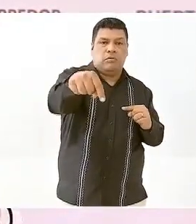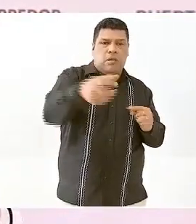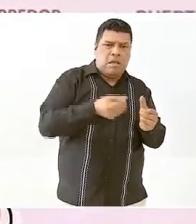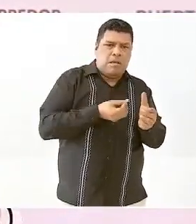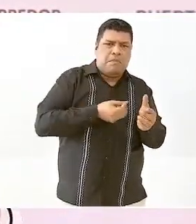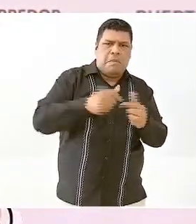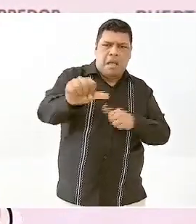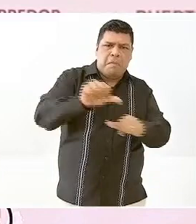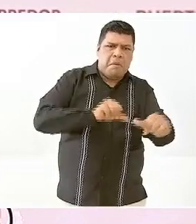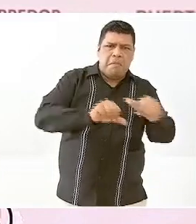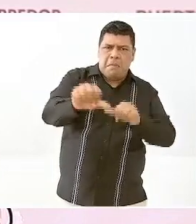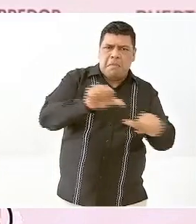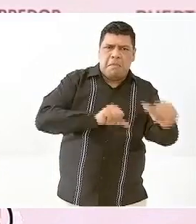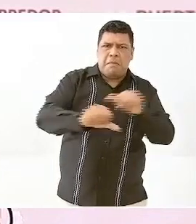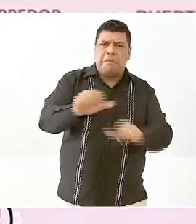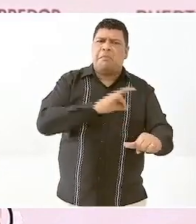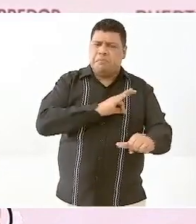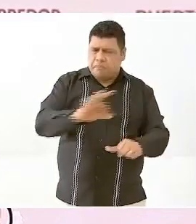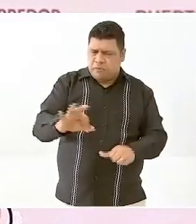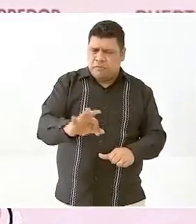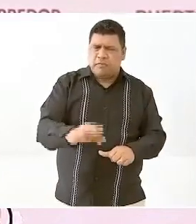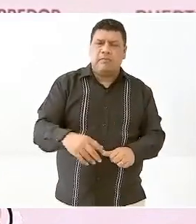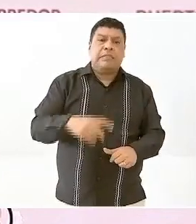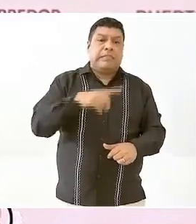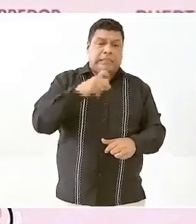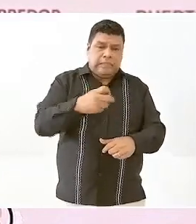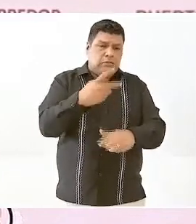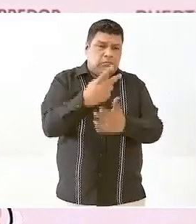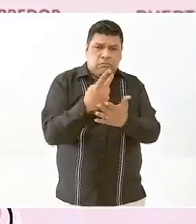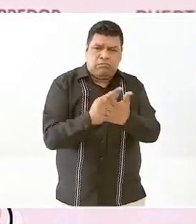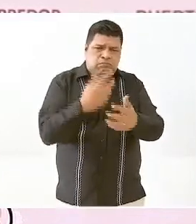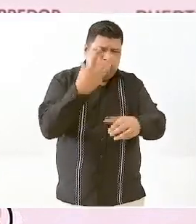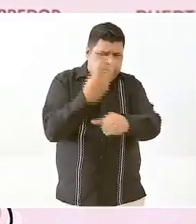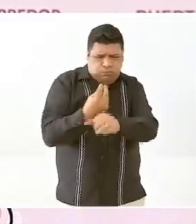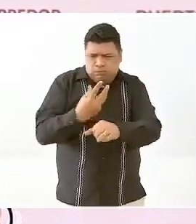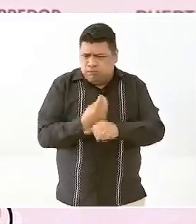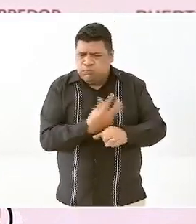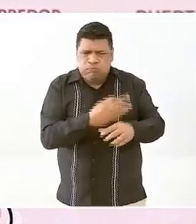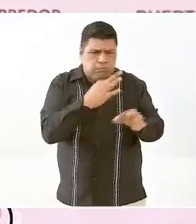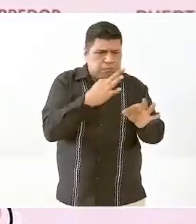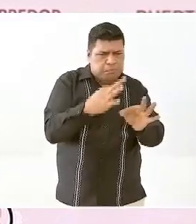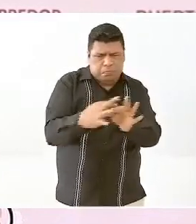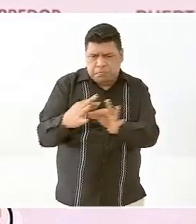Todo esto es lo que se está haciendo